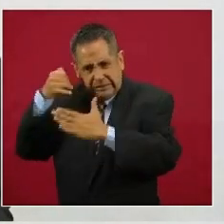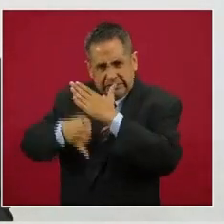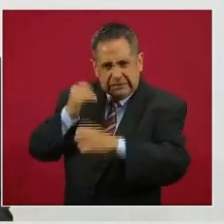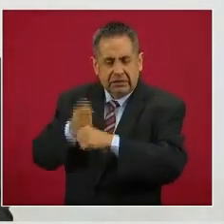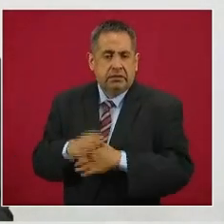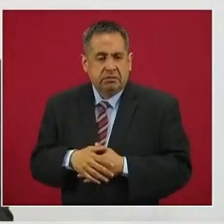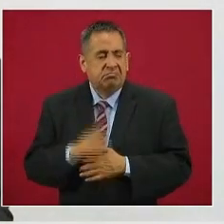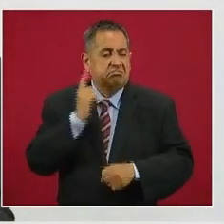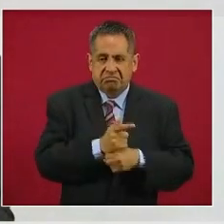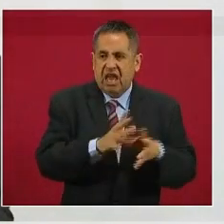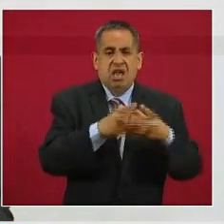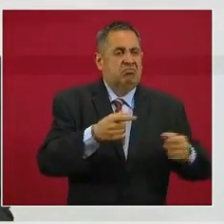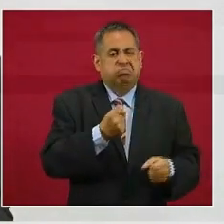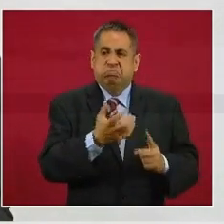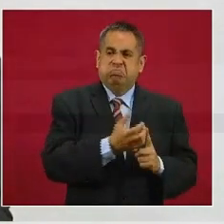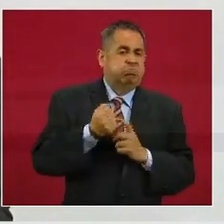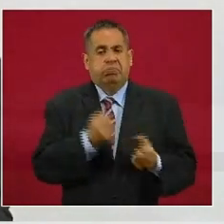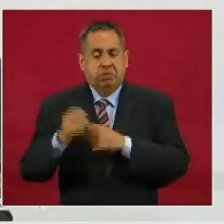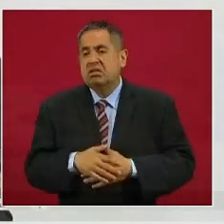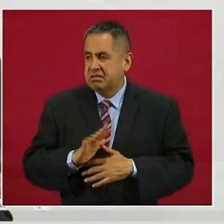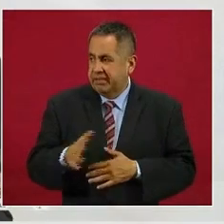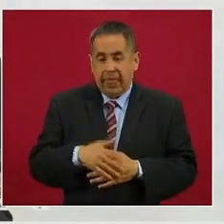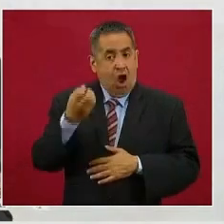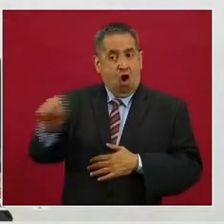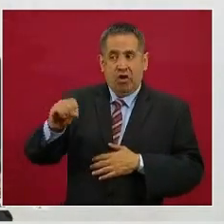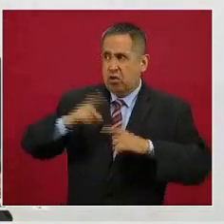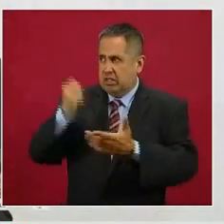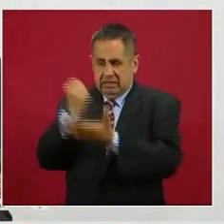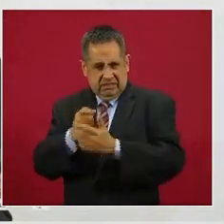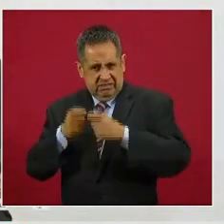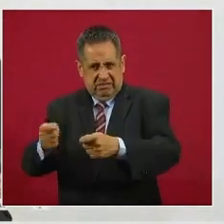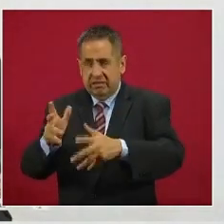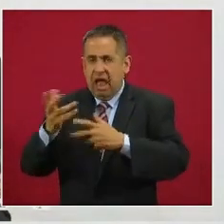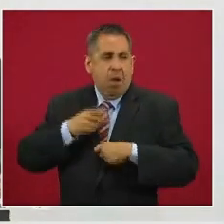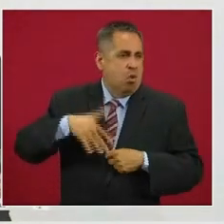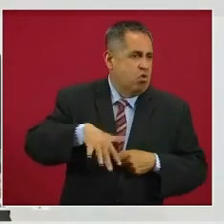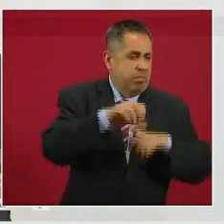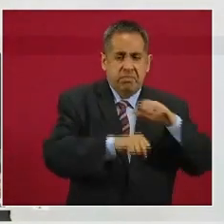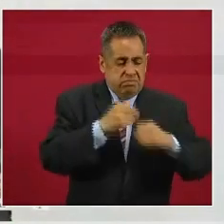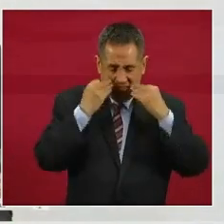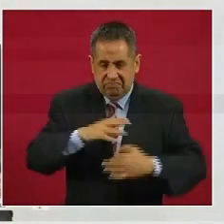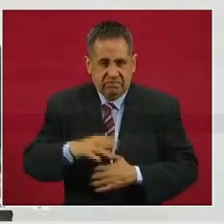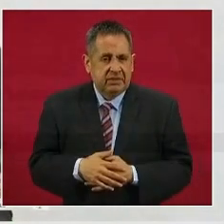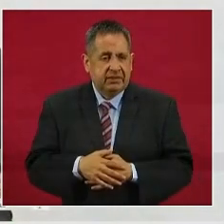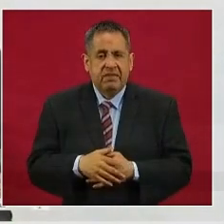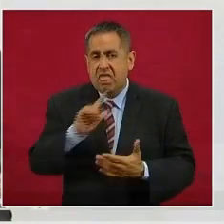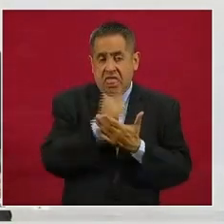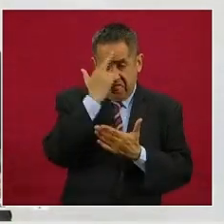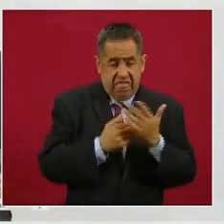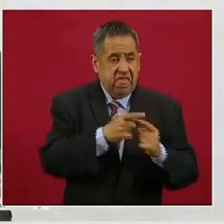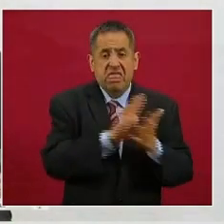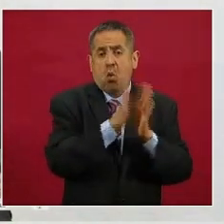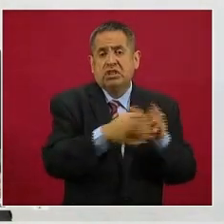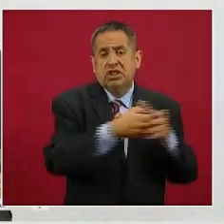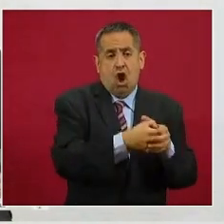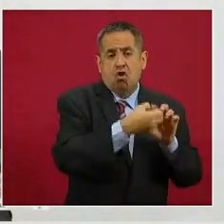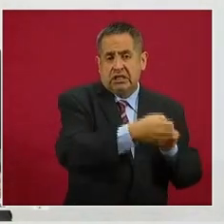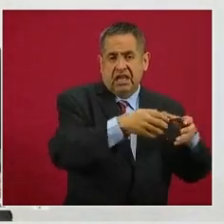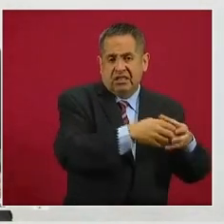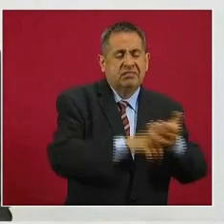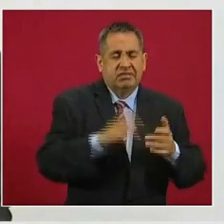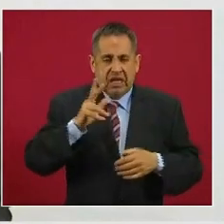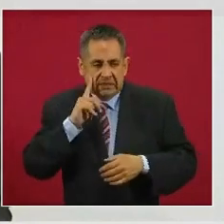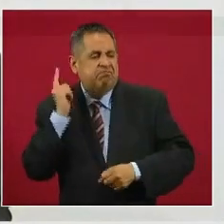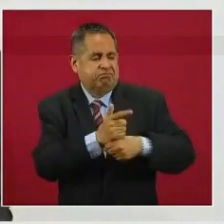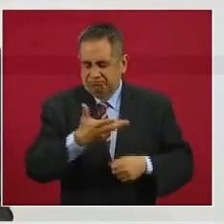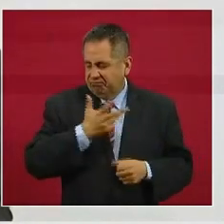está totalmente acreditado y las judicializaciones, órdenes de aprehensión y confesiones legalmente obtenidas así lo demuestran. El delito de delincuencia organizada igualmente